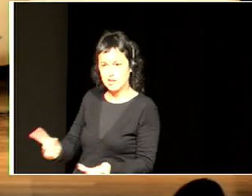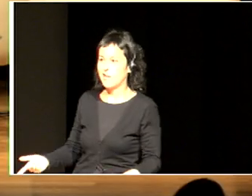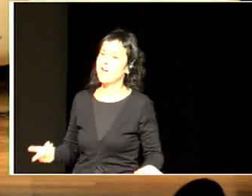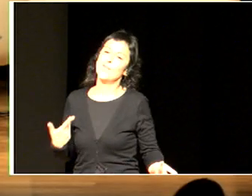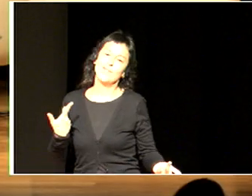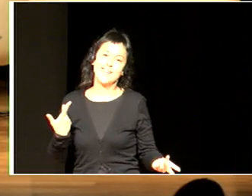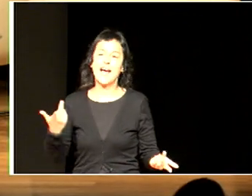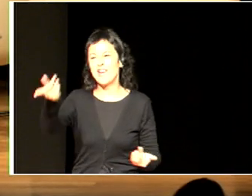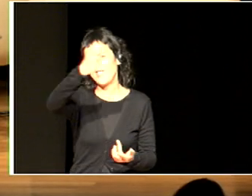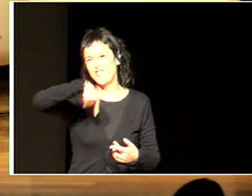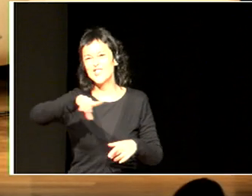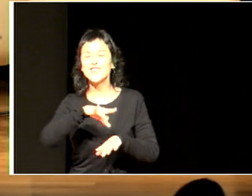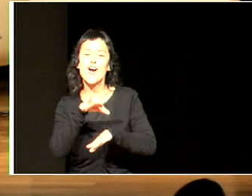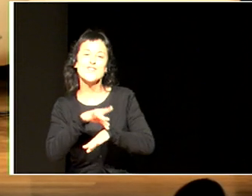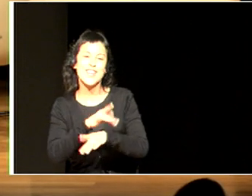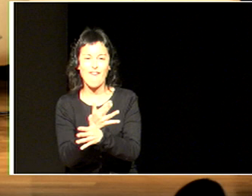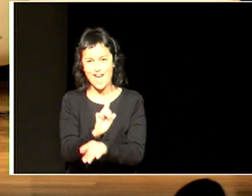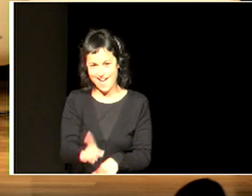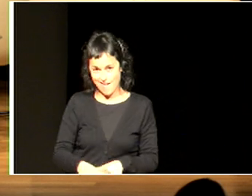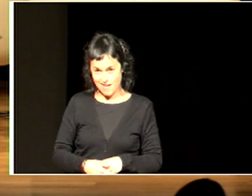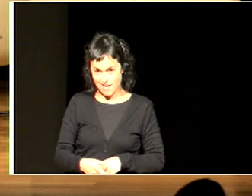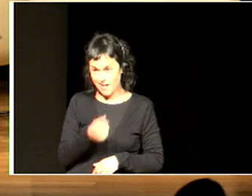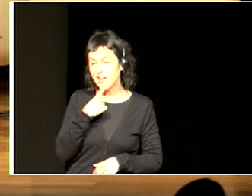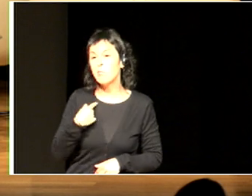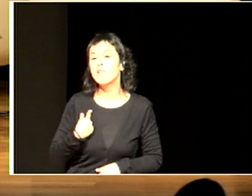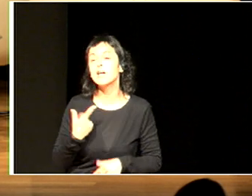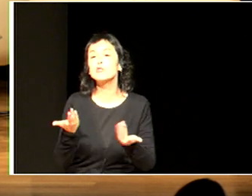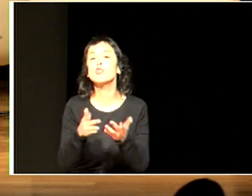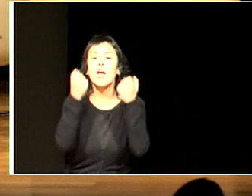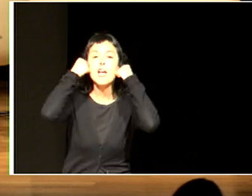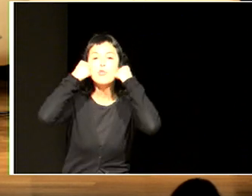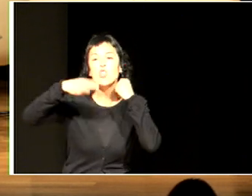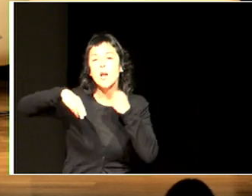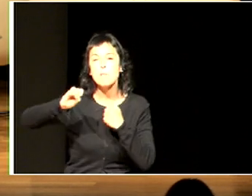médicos no lo habéis hecho que me decís que estáis estudiando el mío